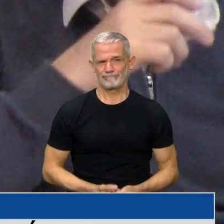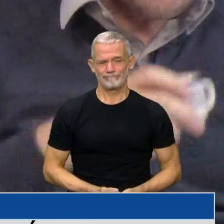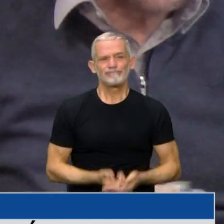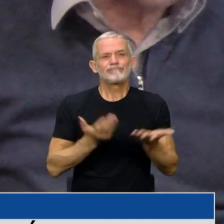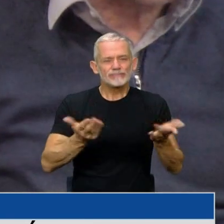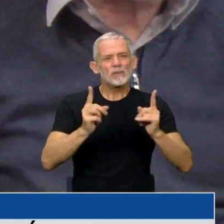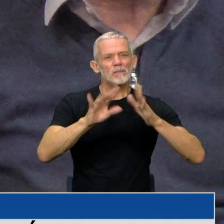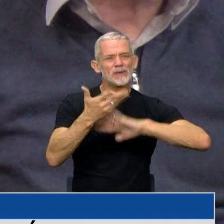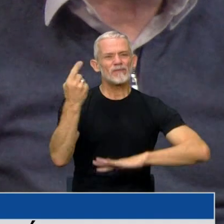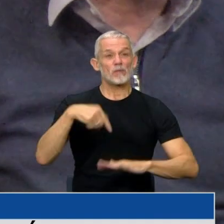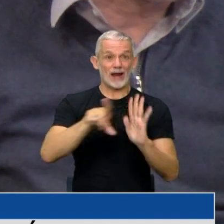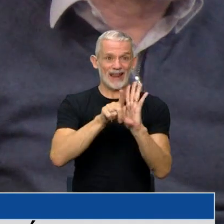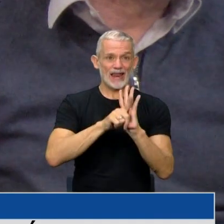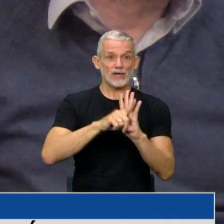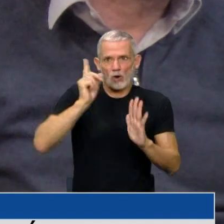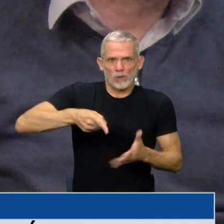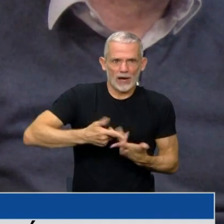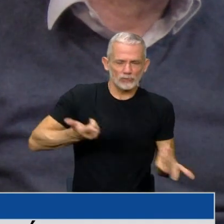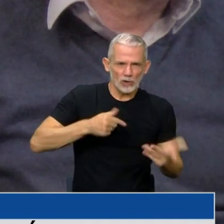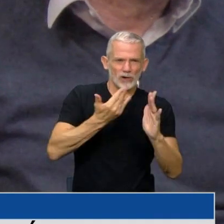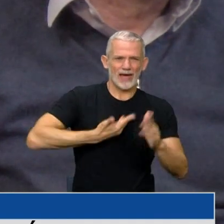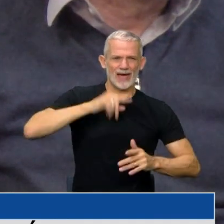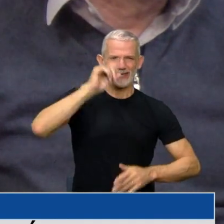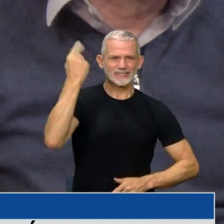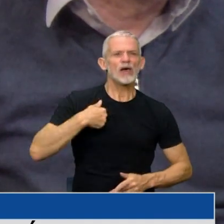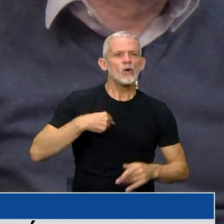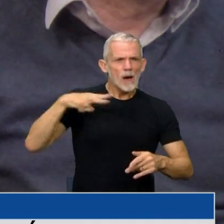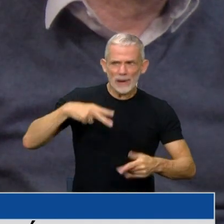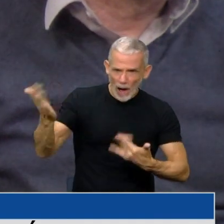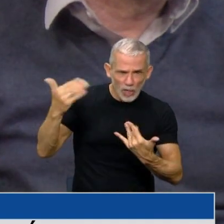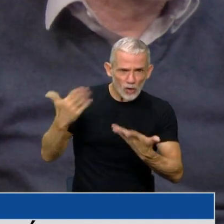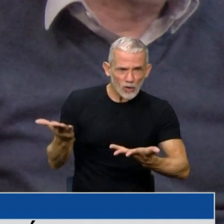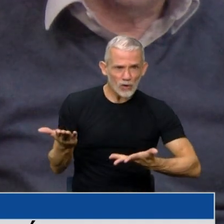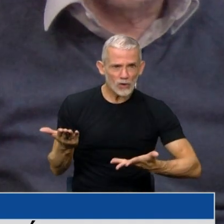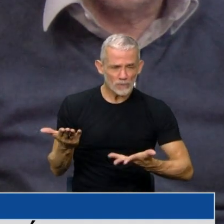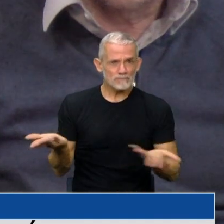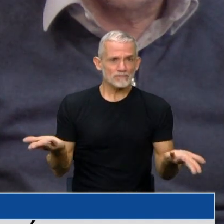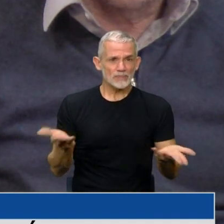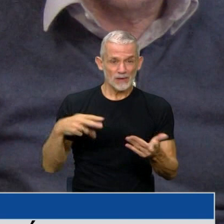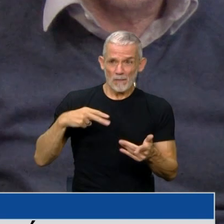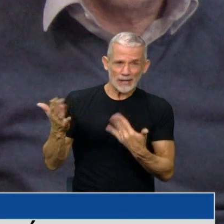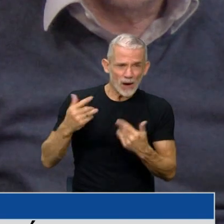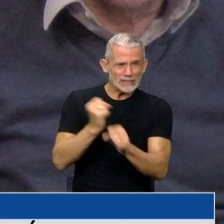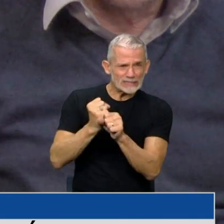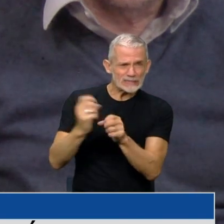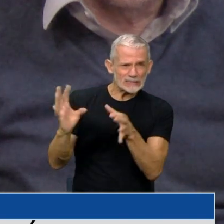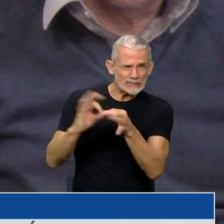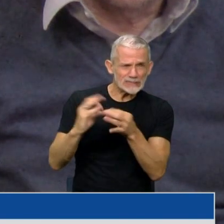manera obliga al Estado. Nosotros necesitamos al sector privado de aliado. Y en esa línea estamos